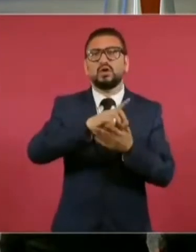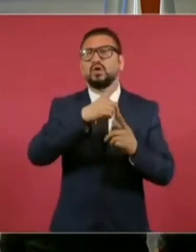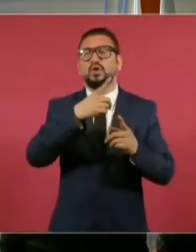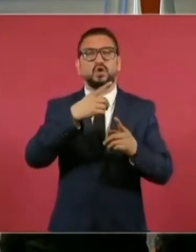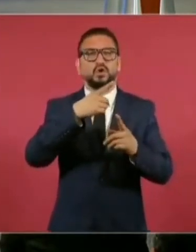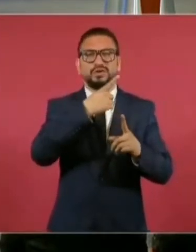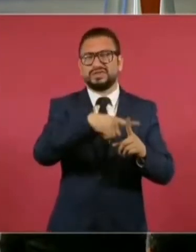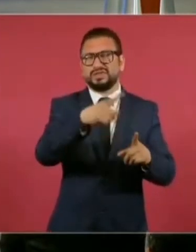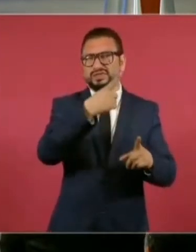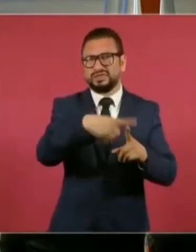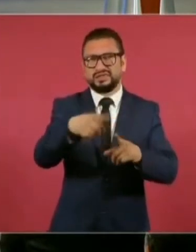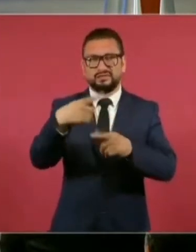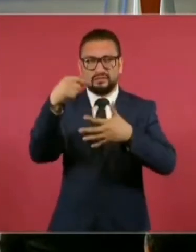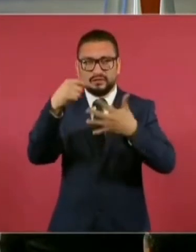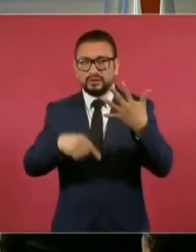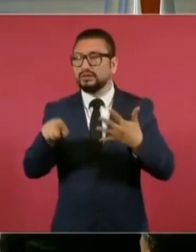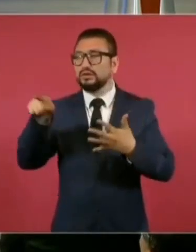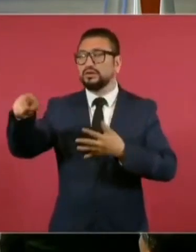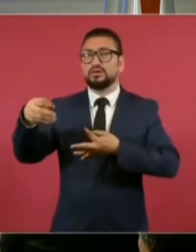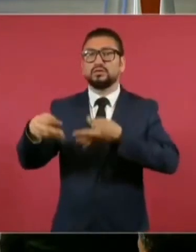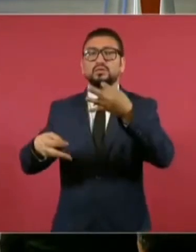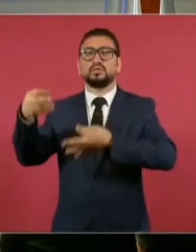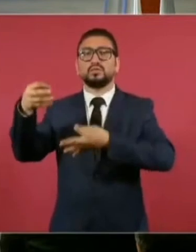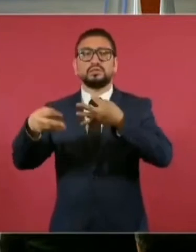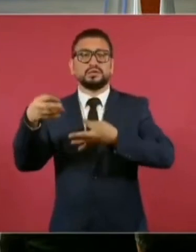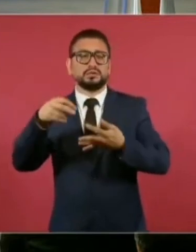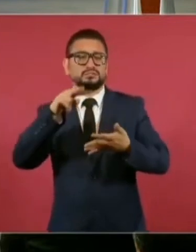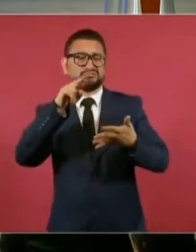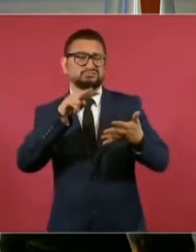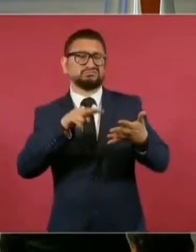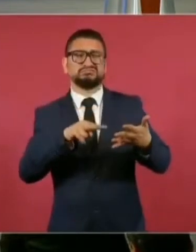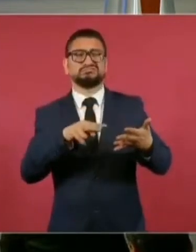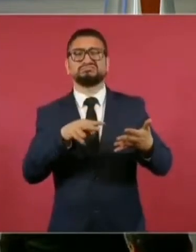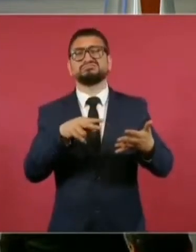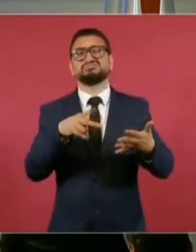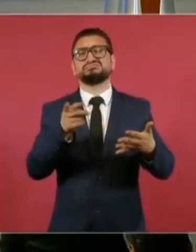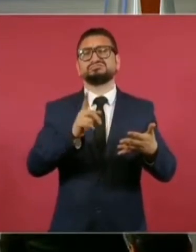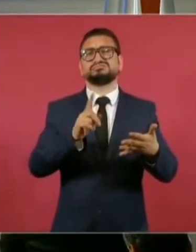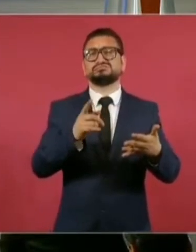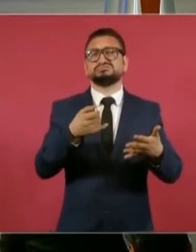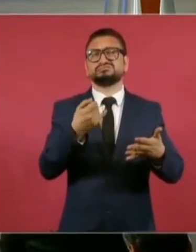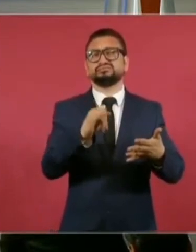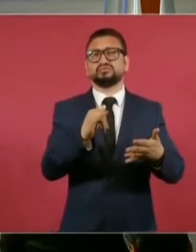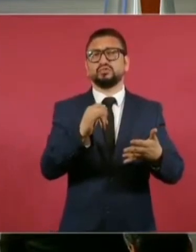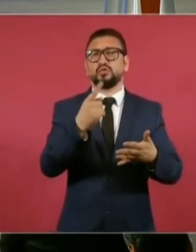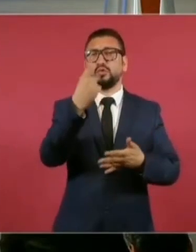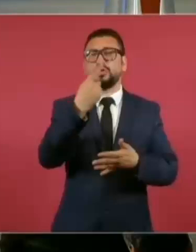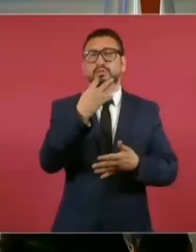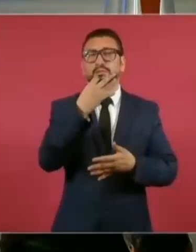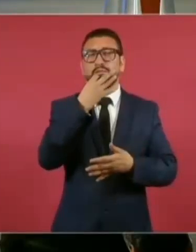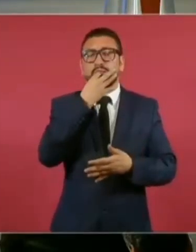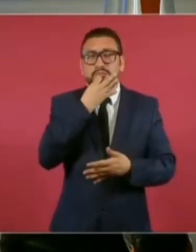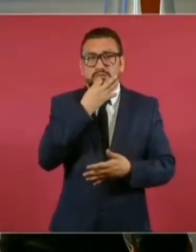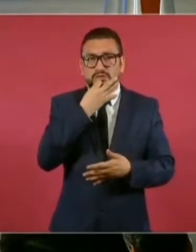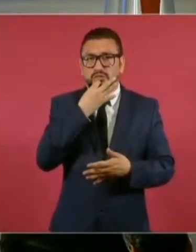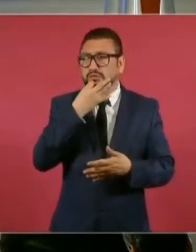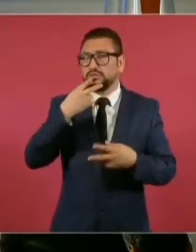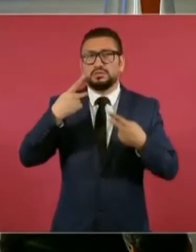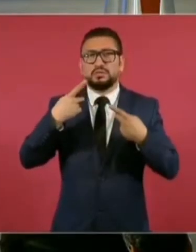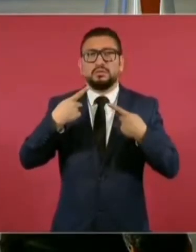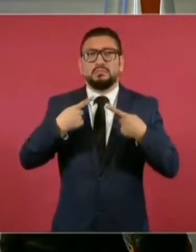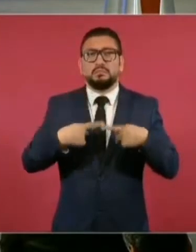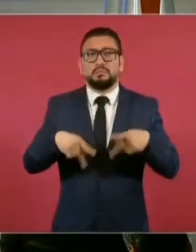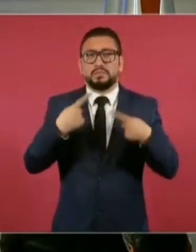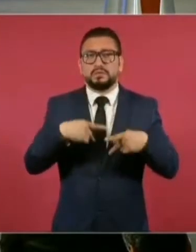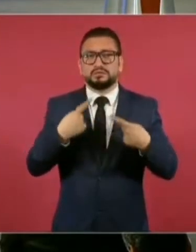usurpación, y el juez consideró inverosímil que en el lapso de 1 minuto los elementos hayan llegado